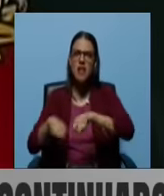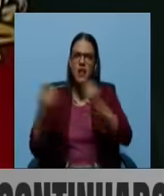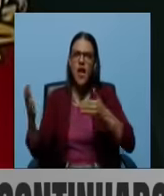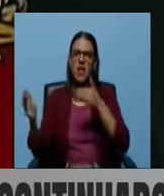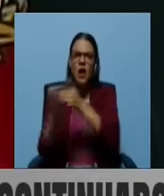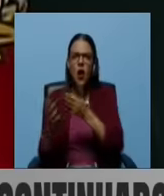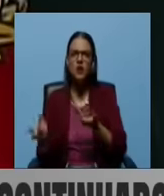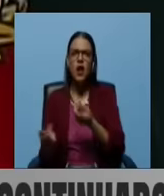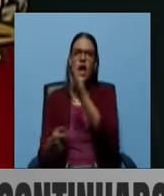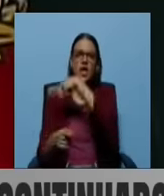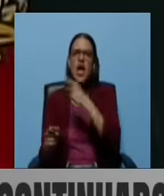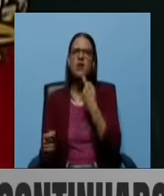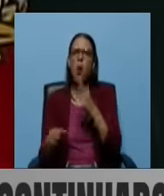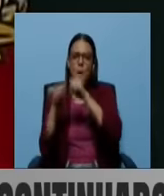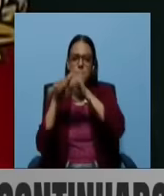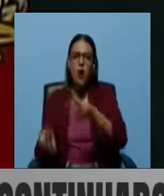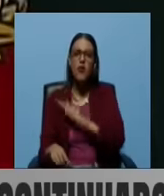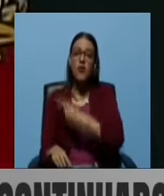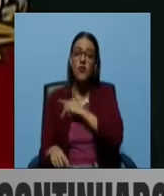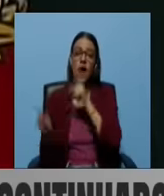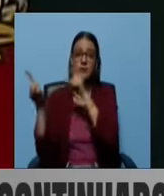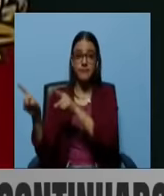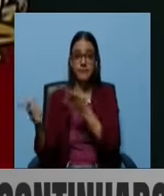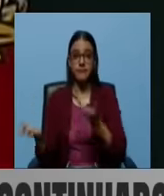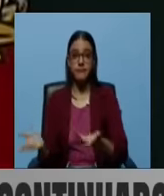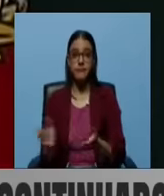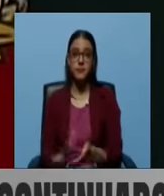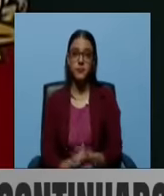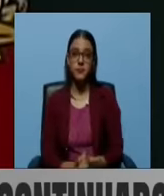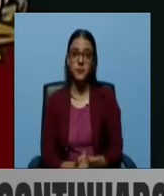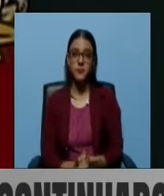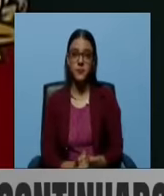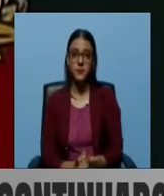Y lo discuten y lo llevan al mundo.